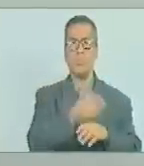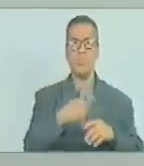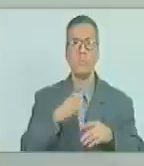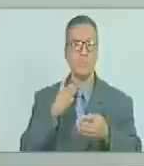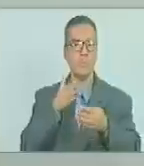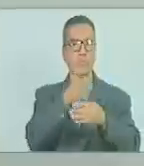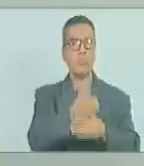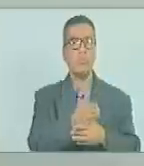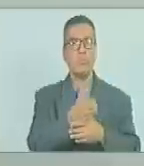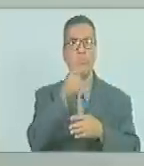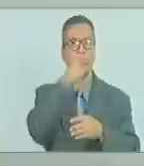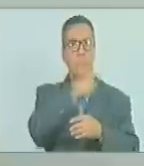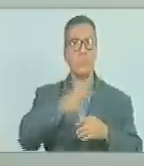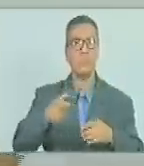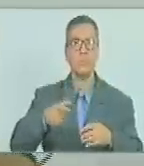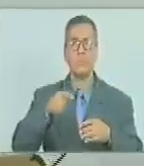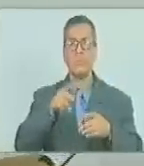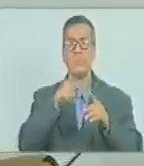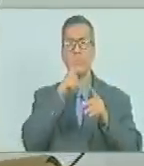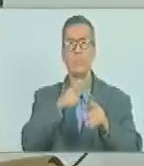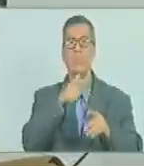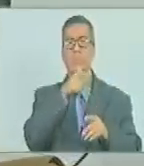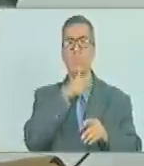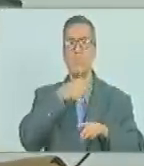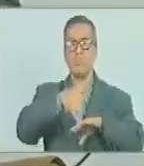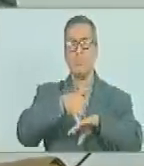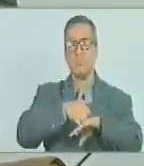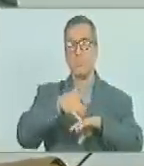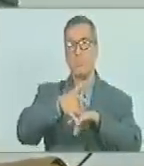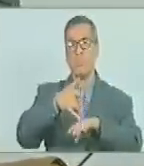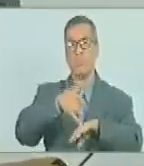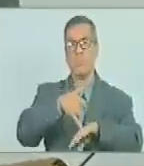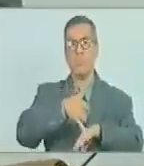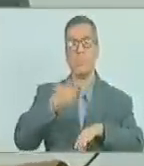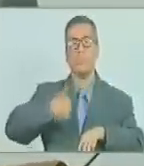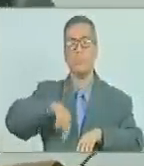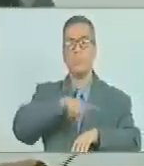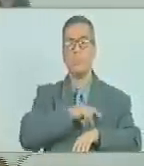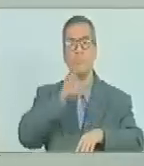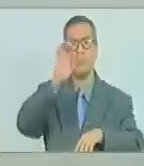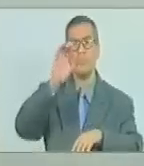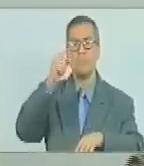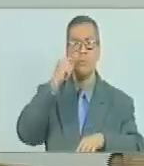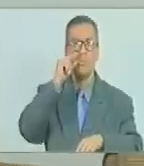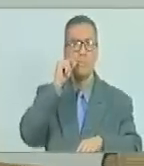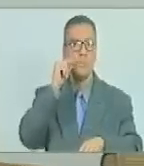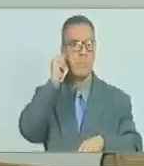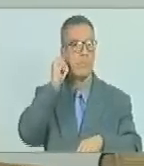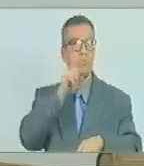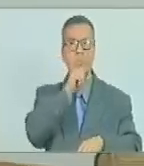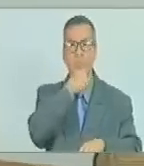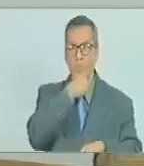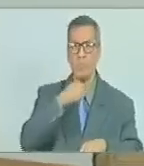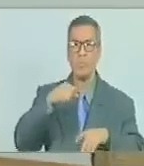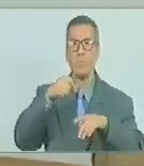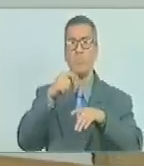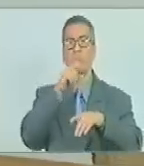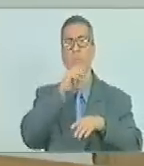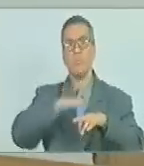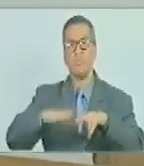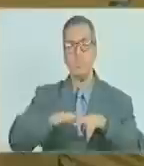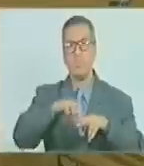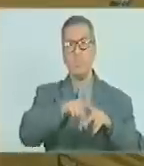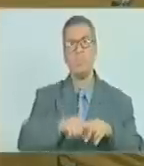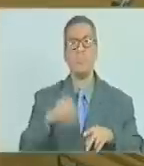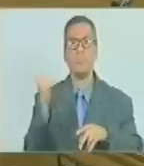dirigida hacia la población más vulnerable de nuestro país, hacia nuestras niñas, hacia nuestros niños, hacia nuestras abuelas y hacia nuestros abuelos. Es